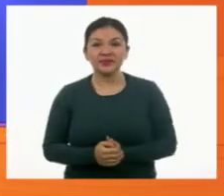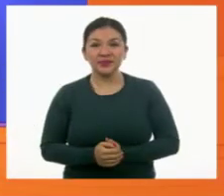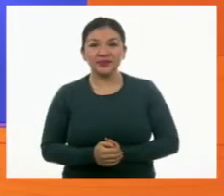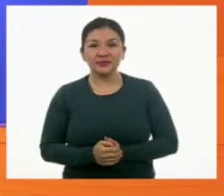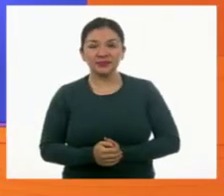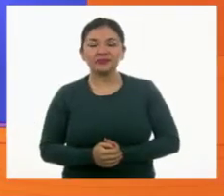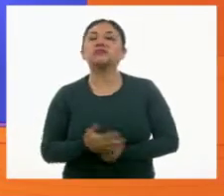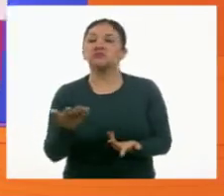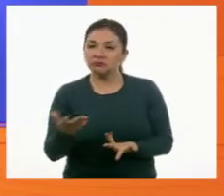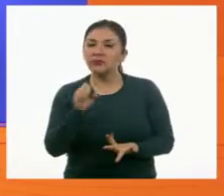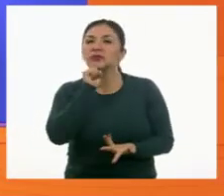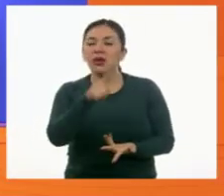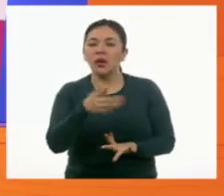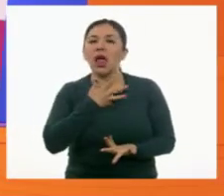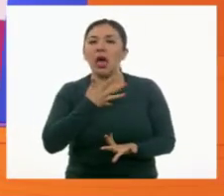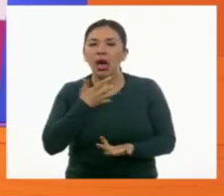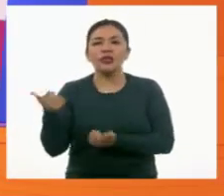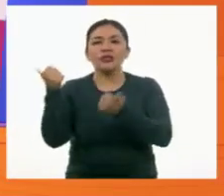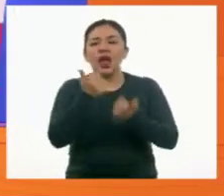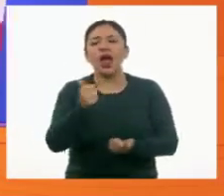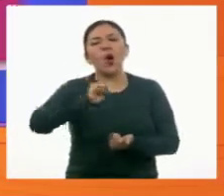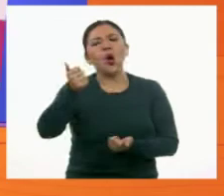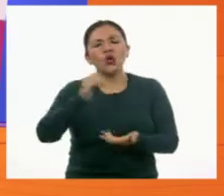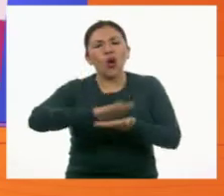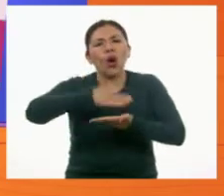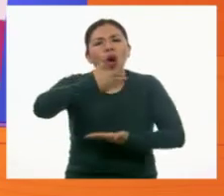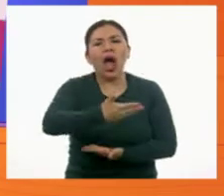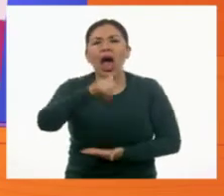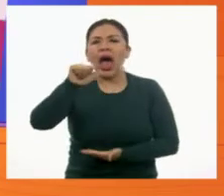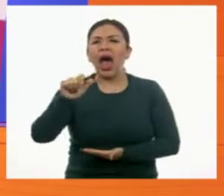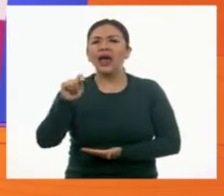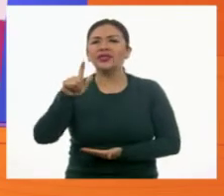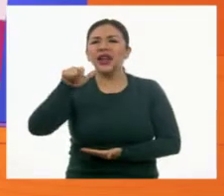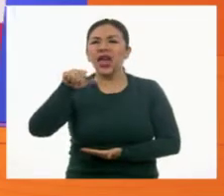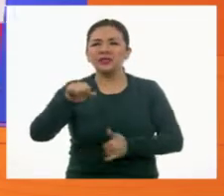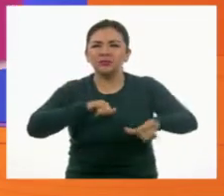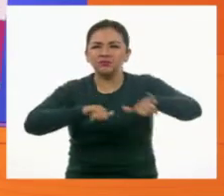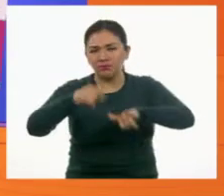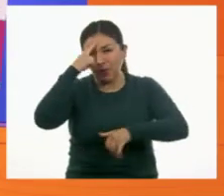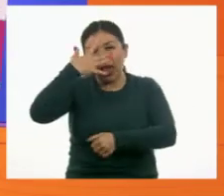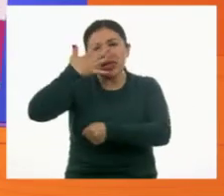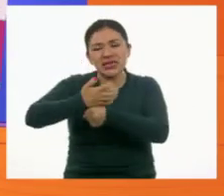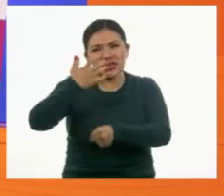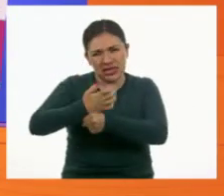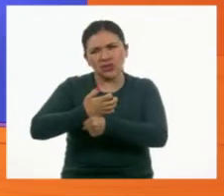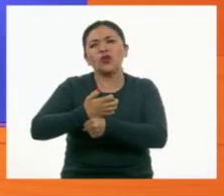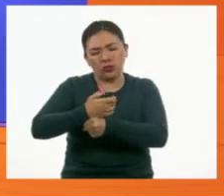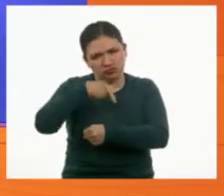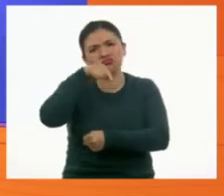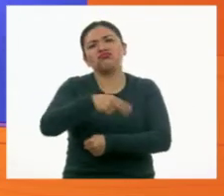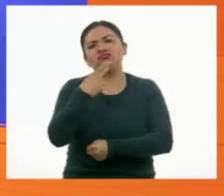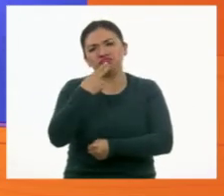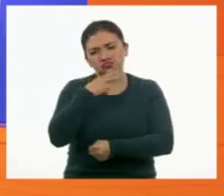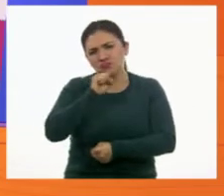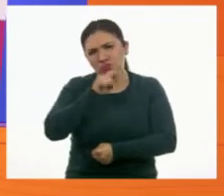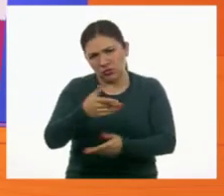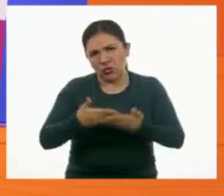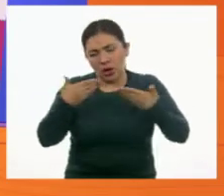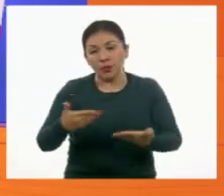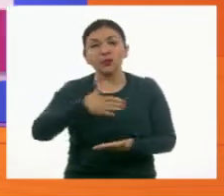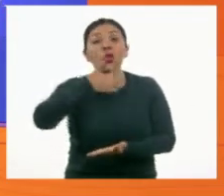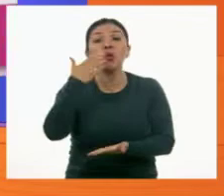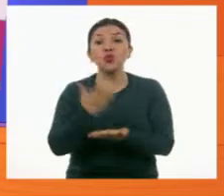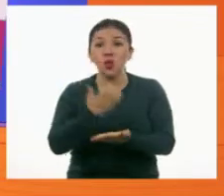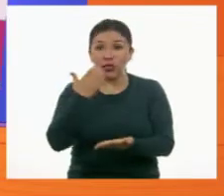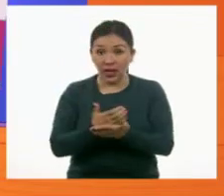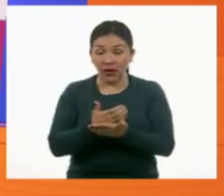Que también tengas listo tu atlas. El atlas es el de quinto grado, pero nos sirve también. Tu cuaderno